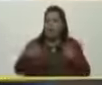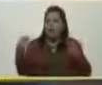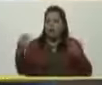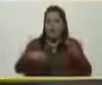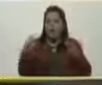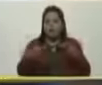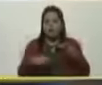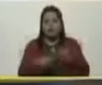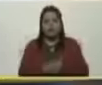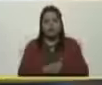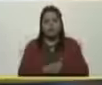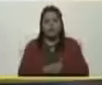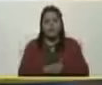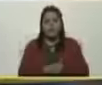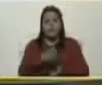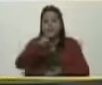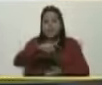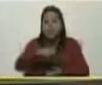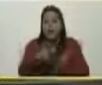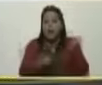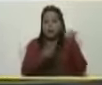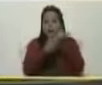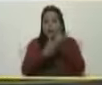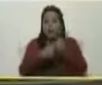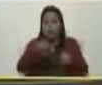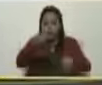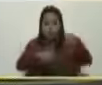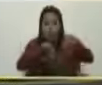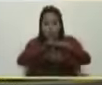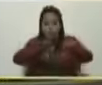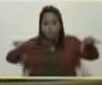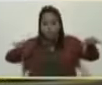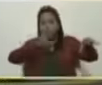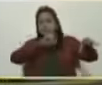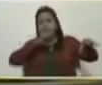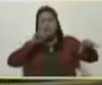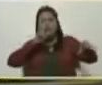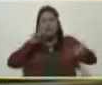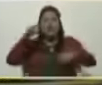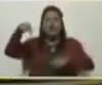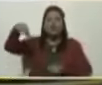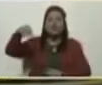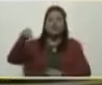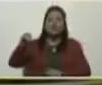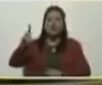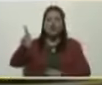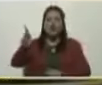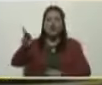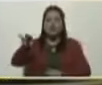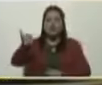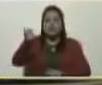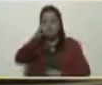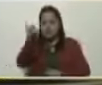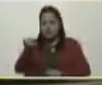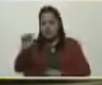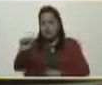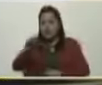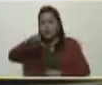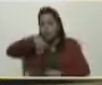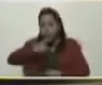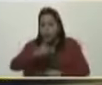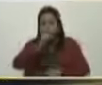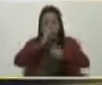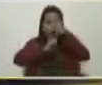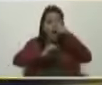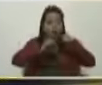el apoyo con un camión cisterna grande, eso tipo nodriza, ¿no? Que podamos a través de esa nodriza llevarle el